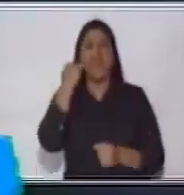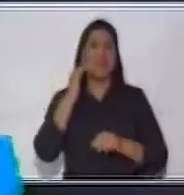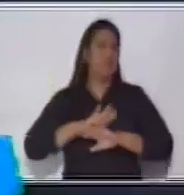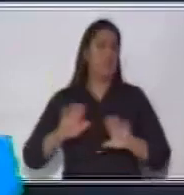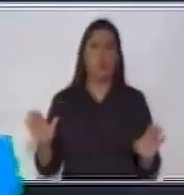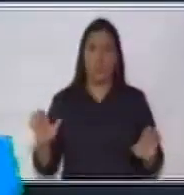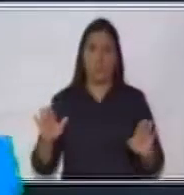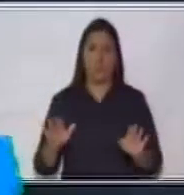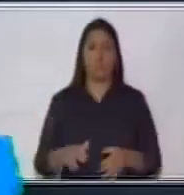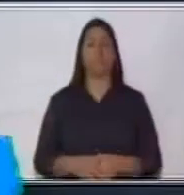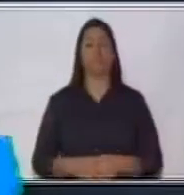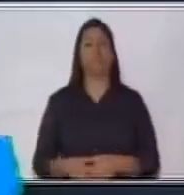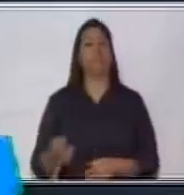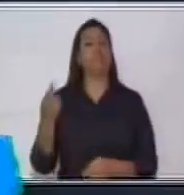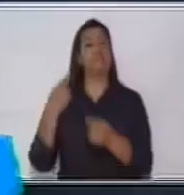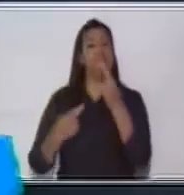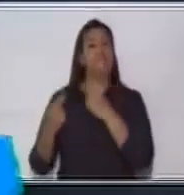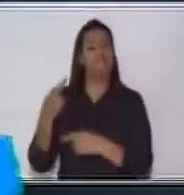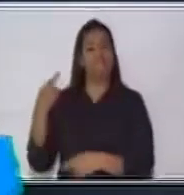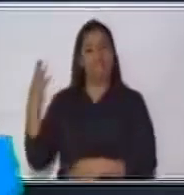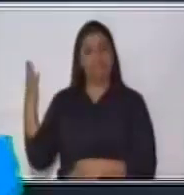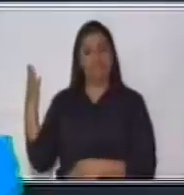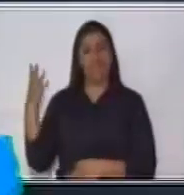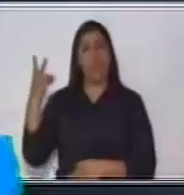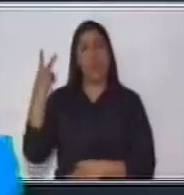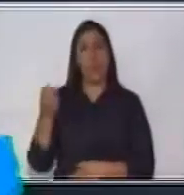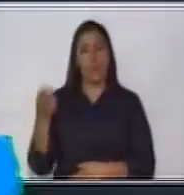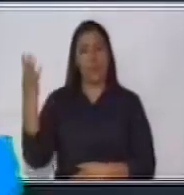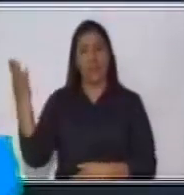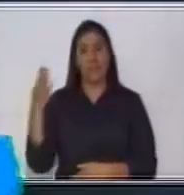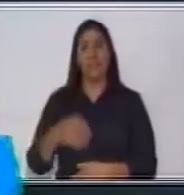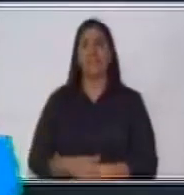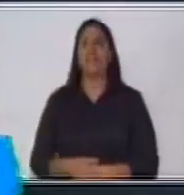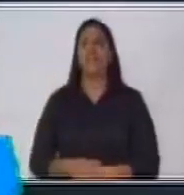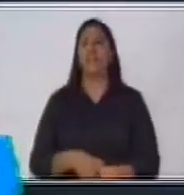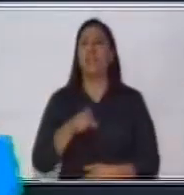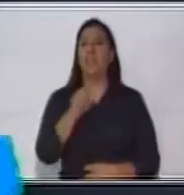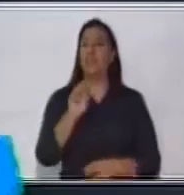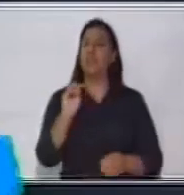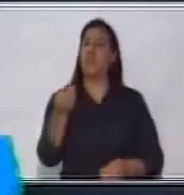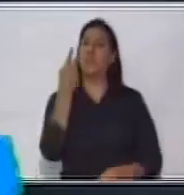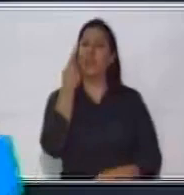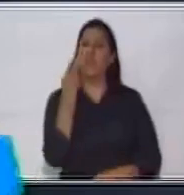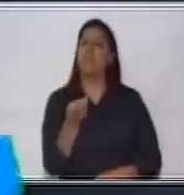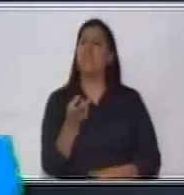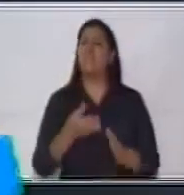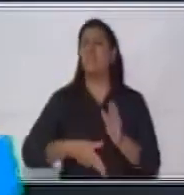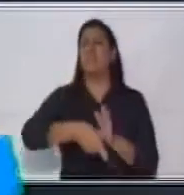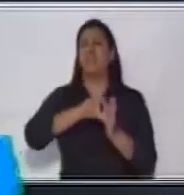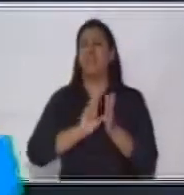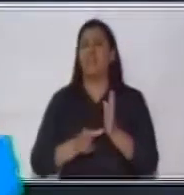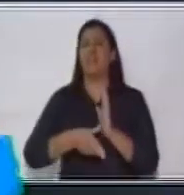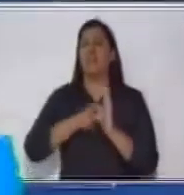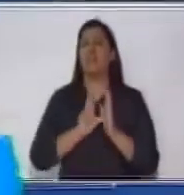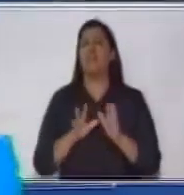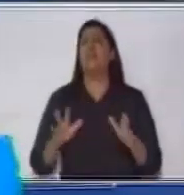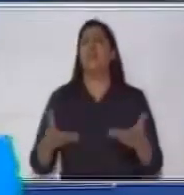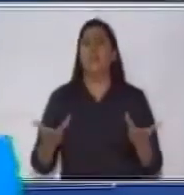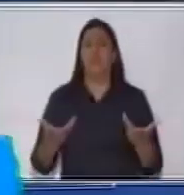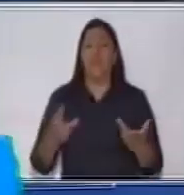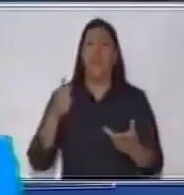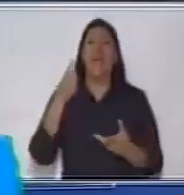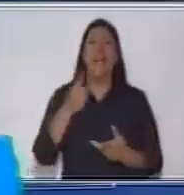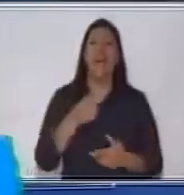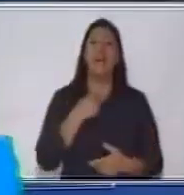Ahora regresando a nuestra retahíla, ¿qué viste tú o qué ves tú que se repite? Hablamos del